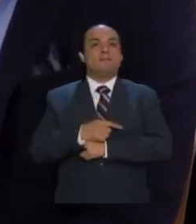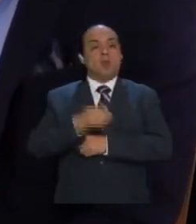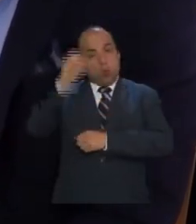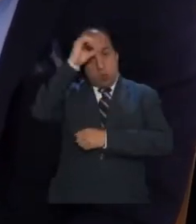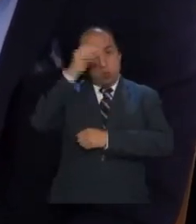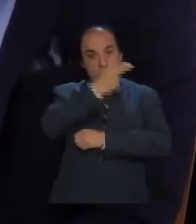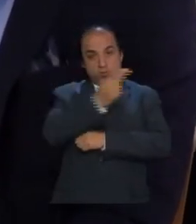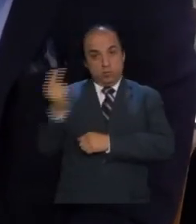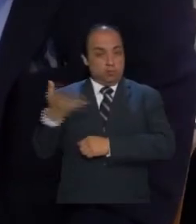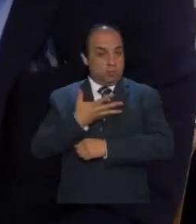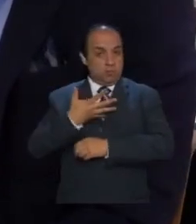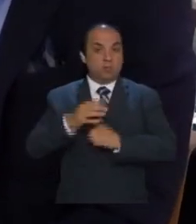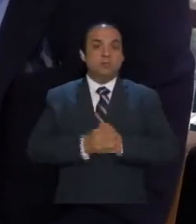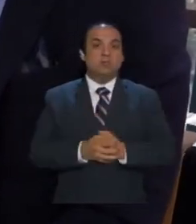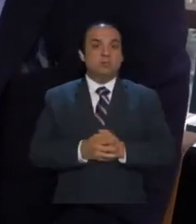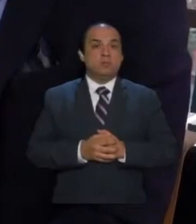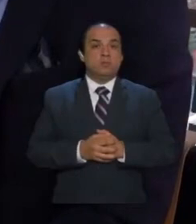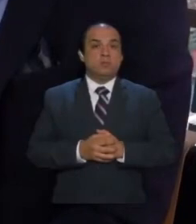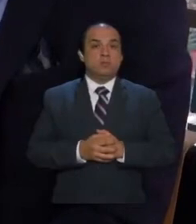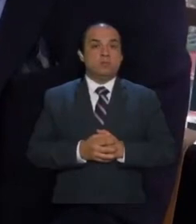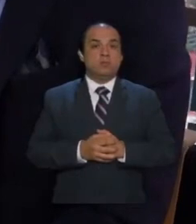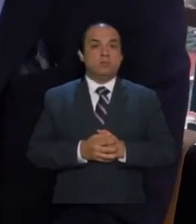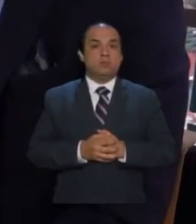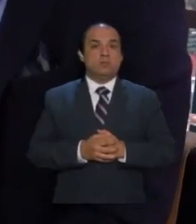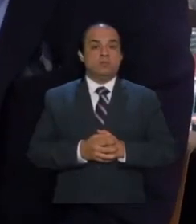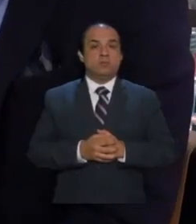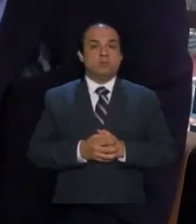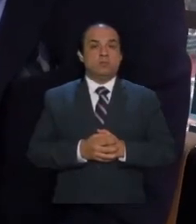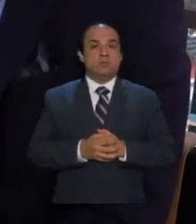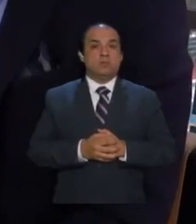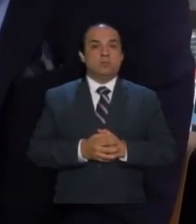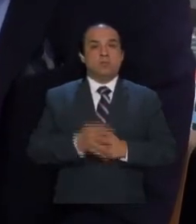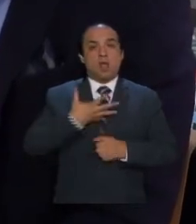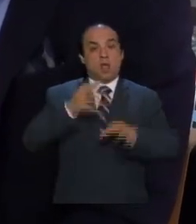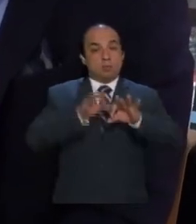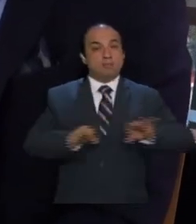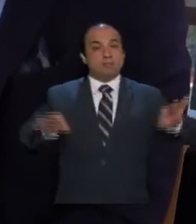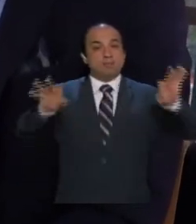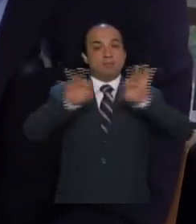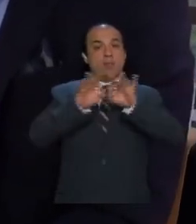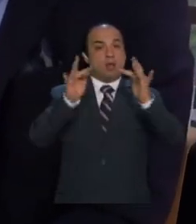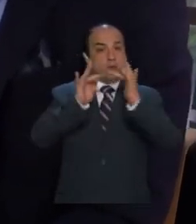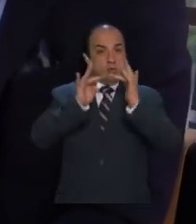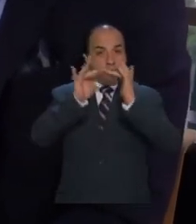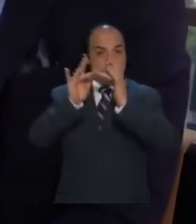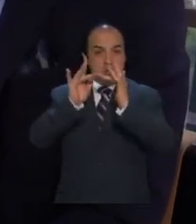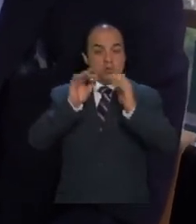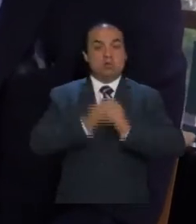Pues ya será importante estar en contacto con la